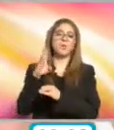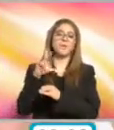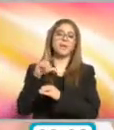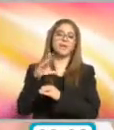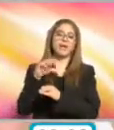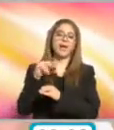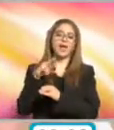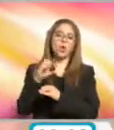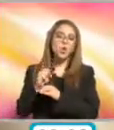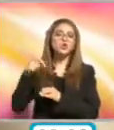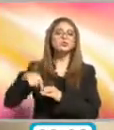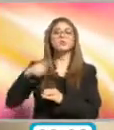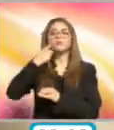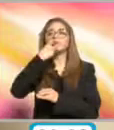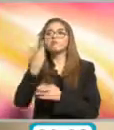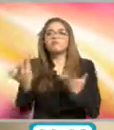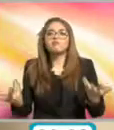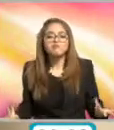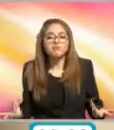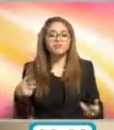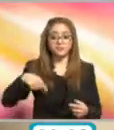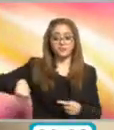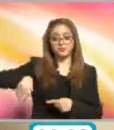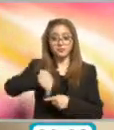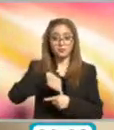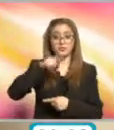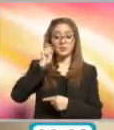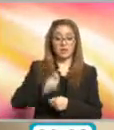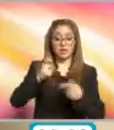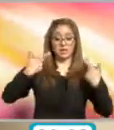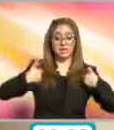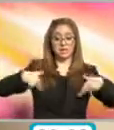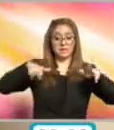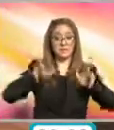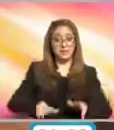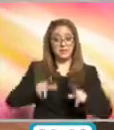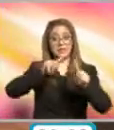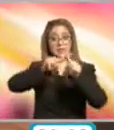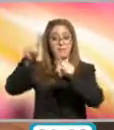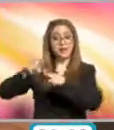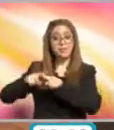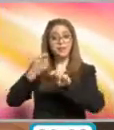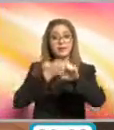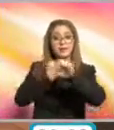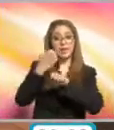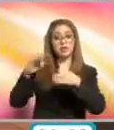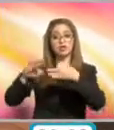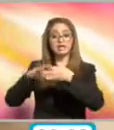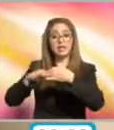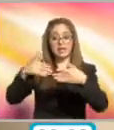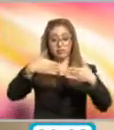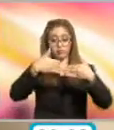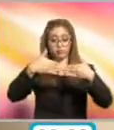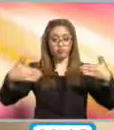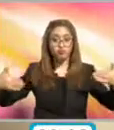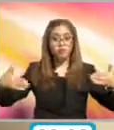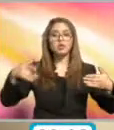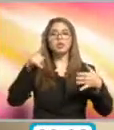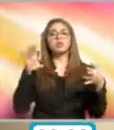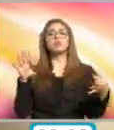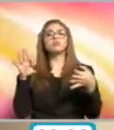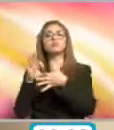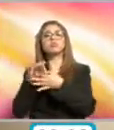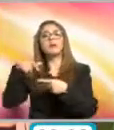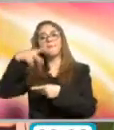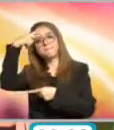este tema. Muchos republicanos representan estados que están en la frontera y cuyos intereses económicos, lazos con México,